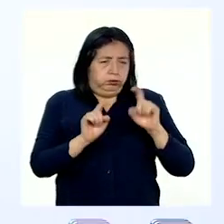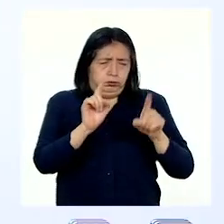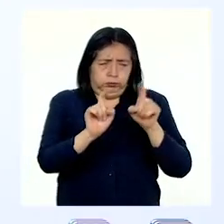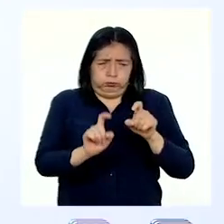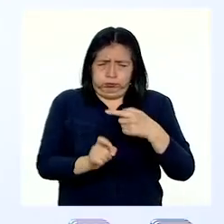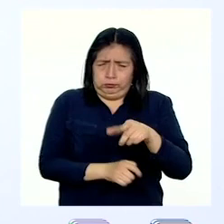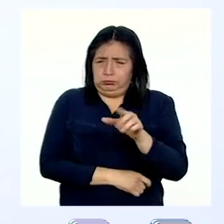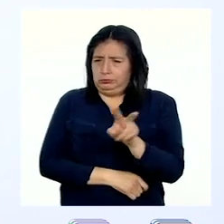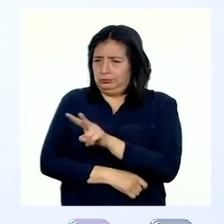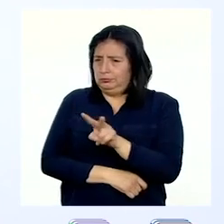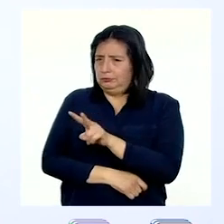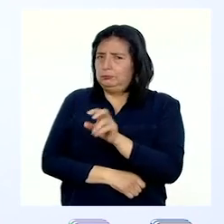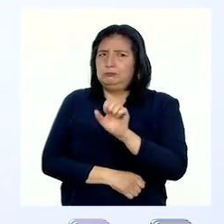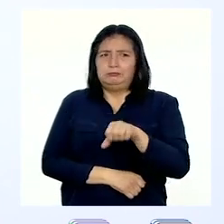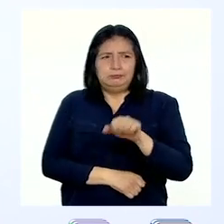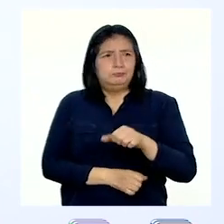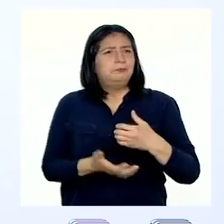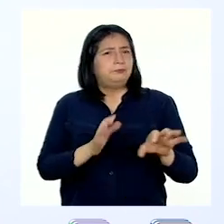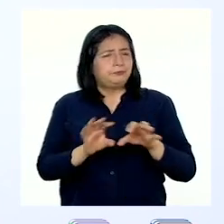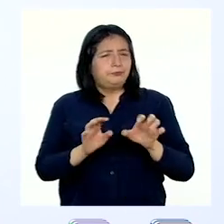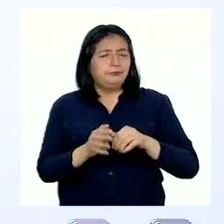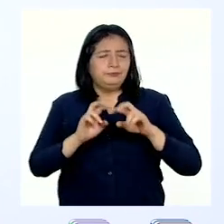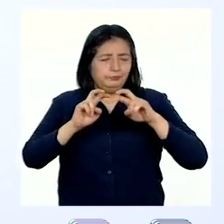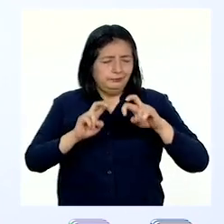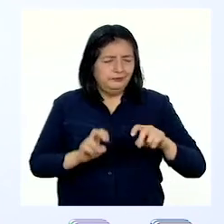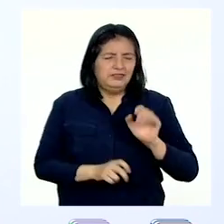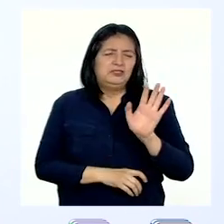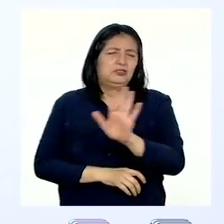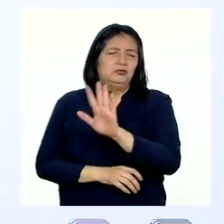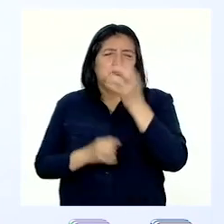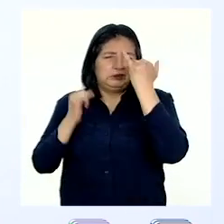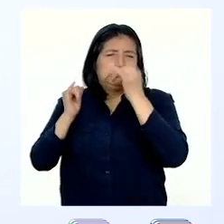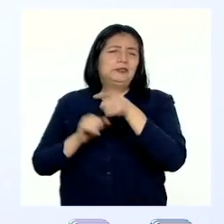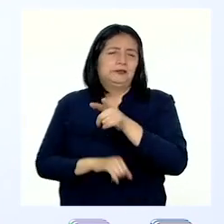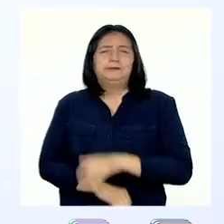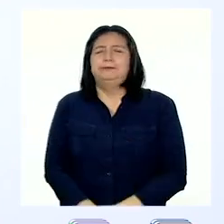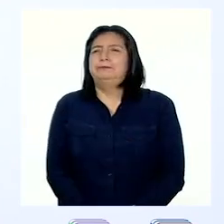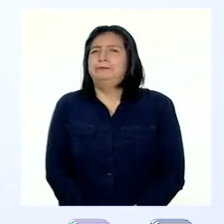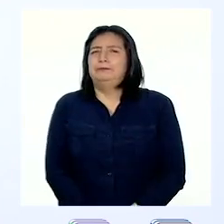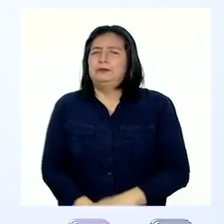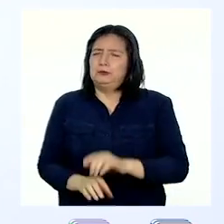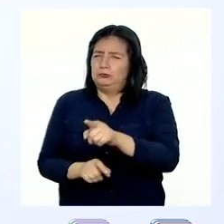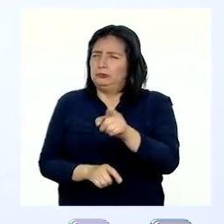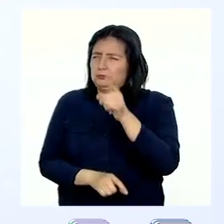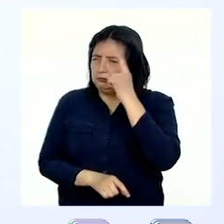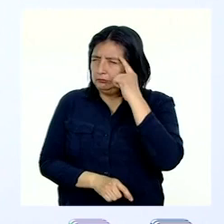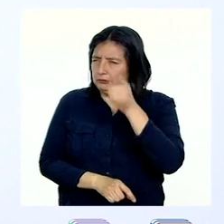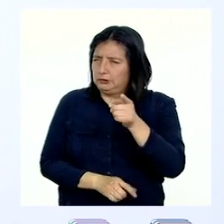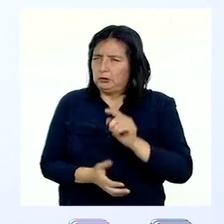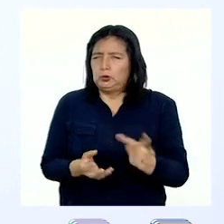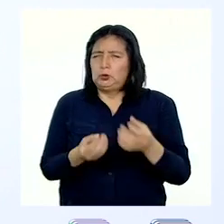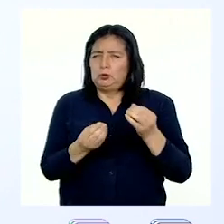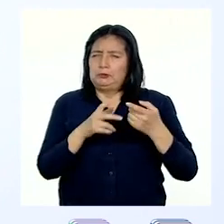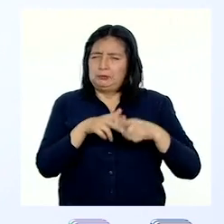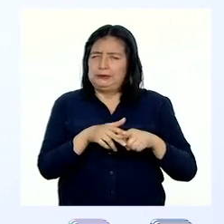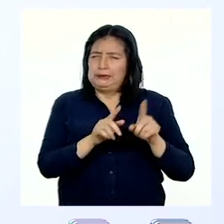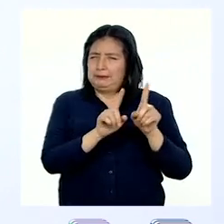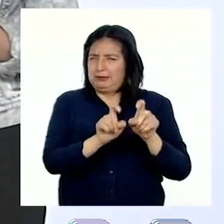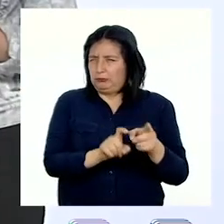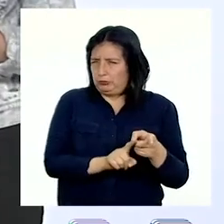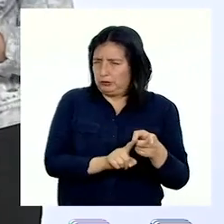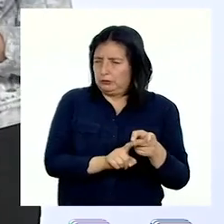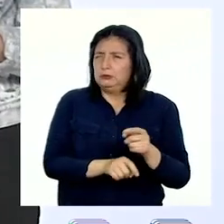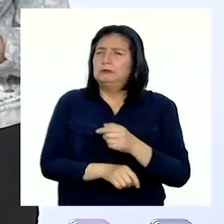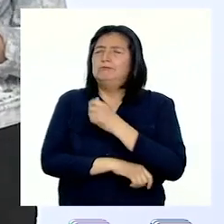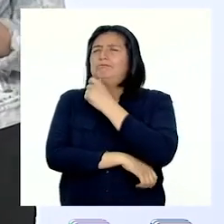preguntas, José y Camila. Hagamos un pequeño análisis de sus propuestas. ¿Se han dado cuenta cómo empiezan las preguntas?